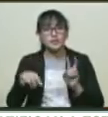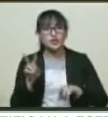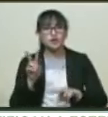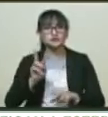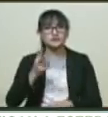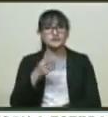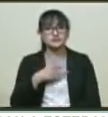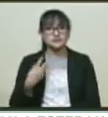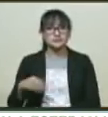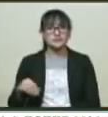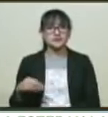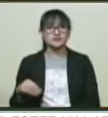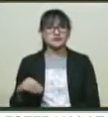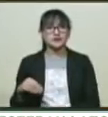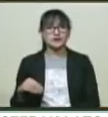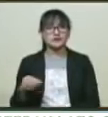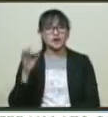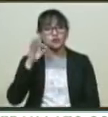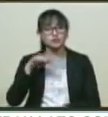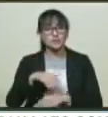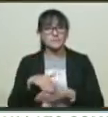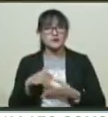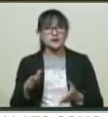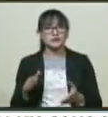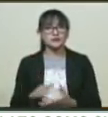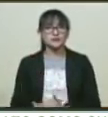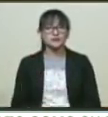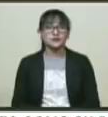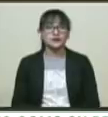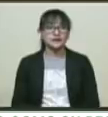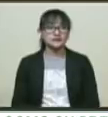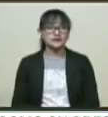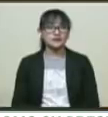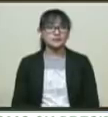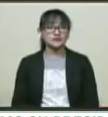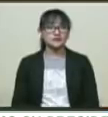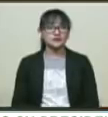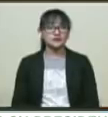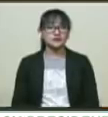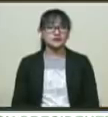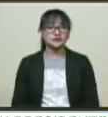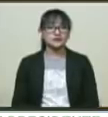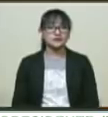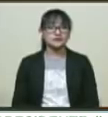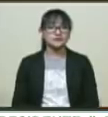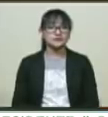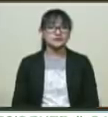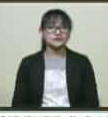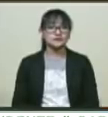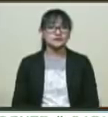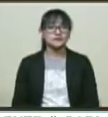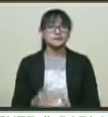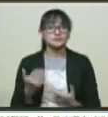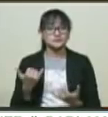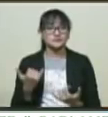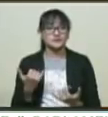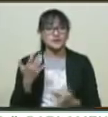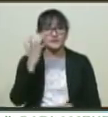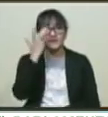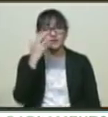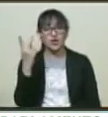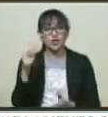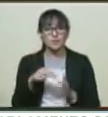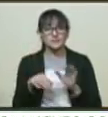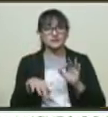vicepresidente del consejo de ministros es miembro del buró político desde el año 2003 y en febrero del